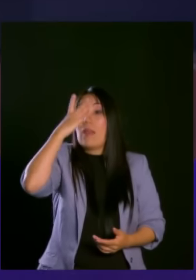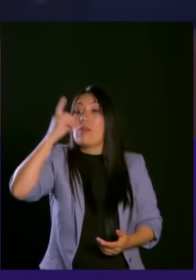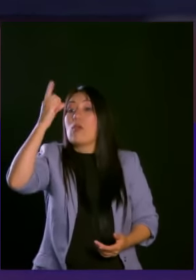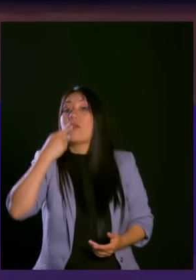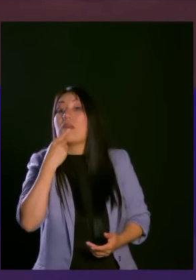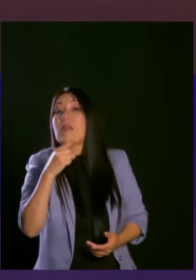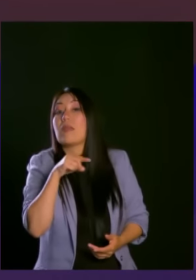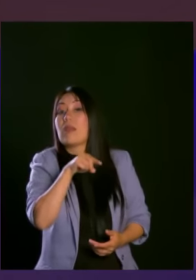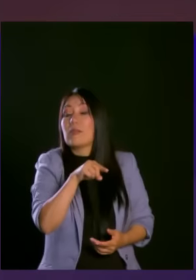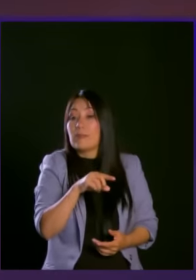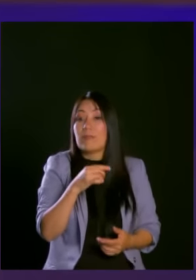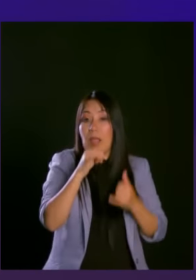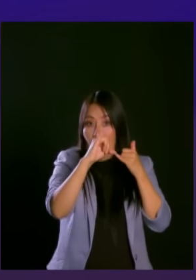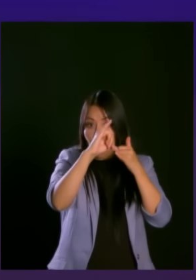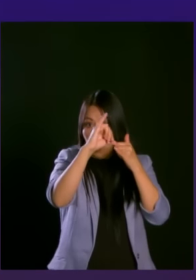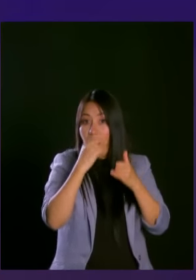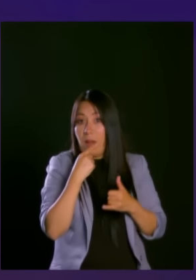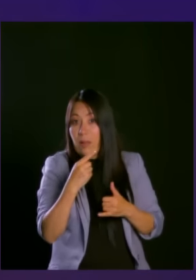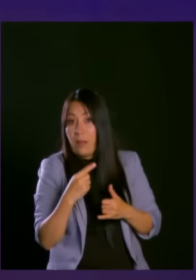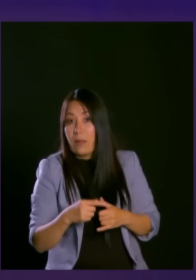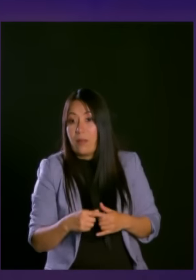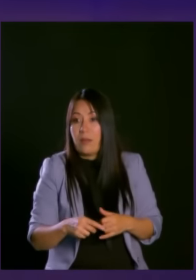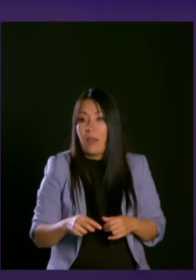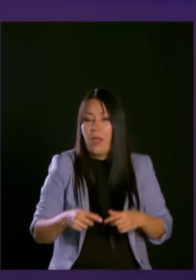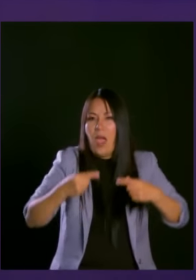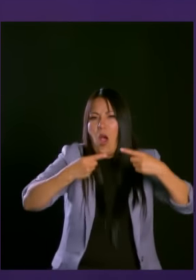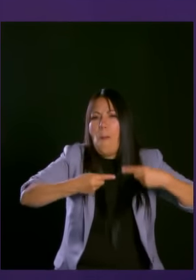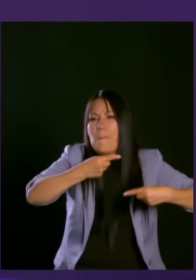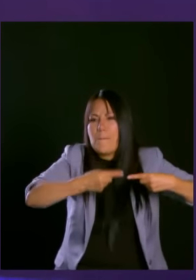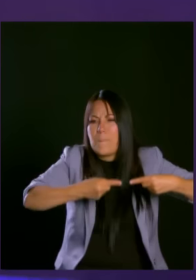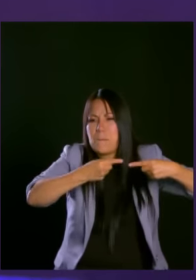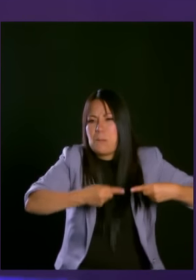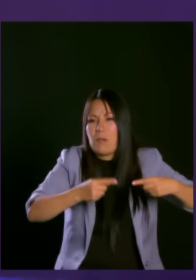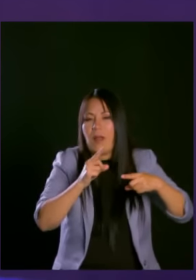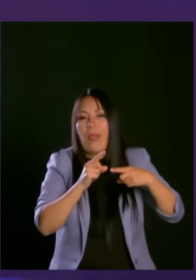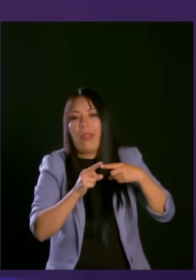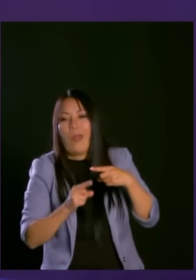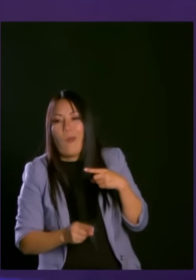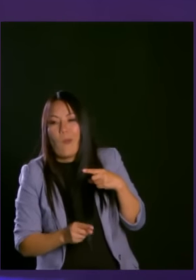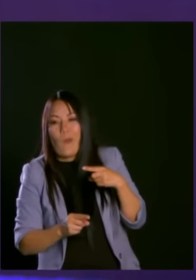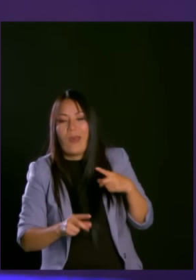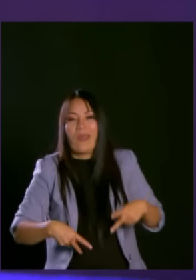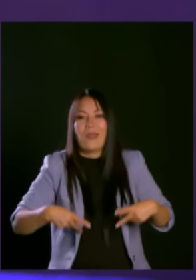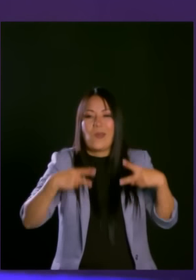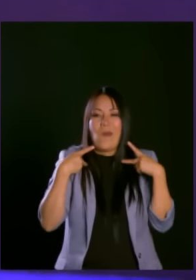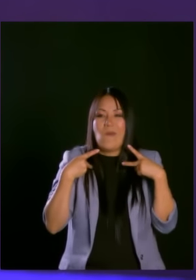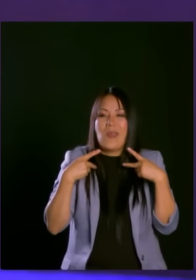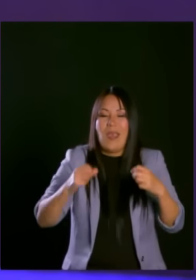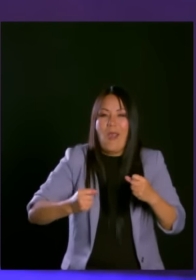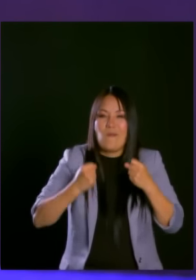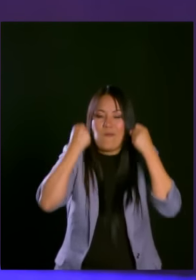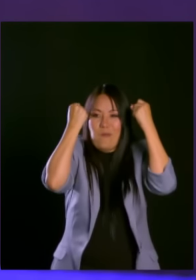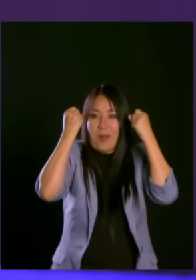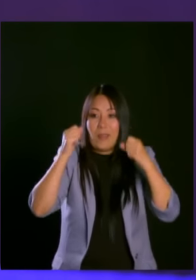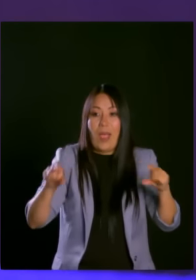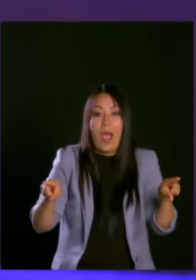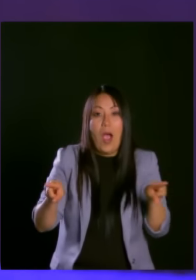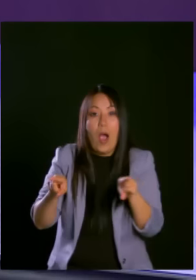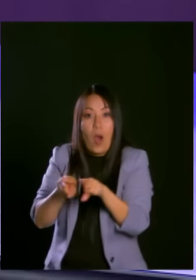dice, nadie te podrá hacer frente en todos los días de tu vida. Como estuve con Moisés,